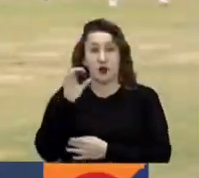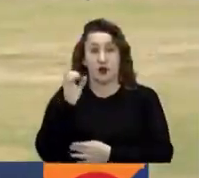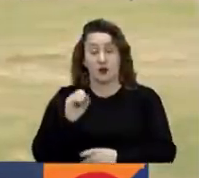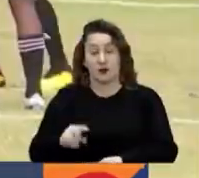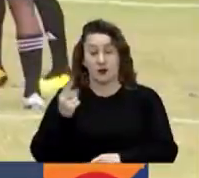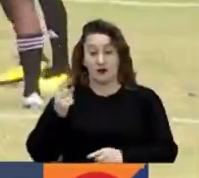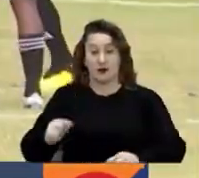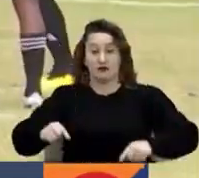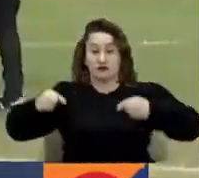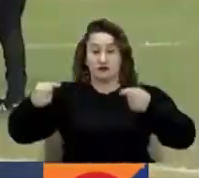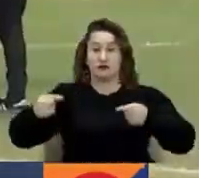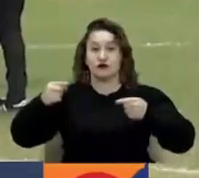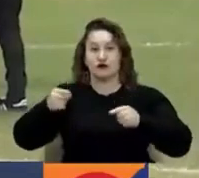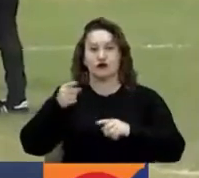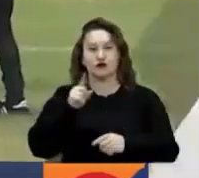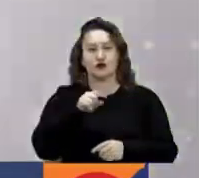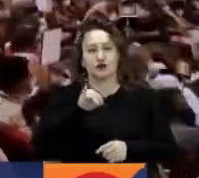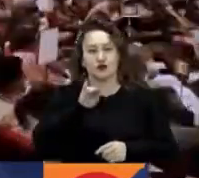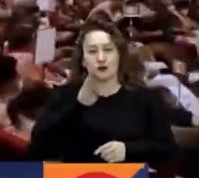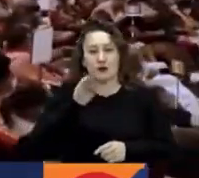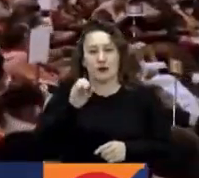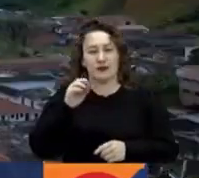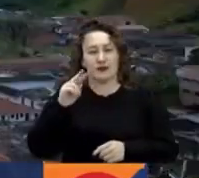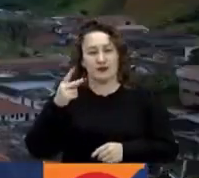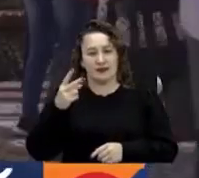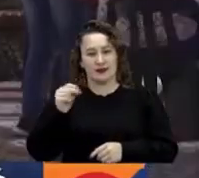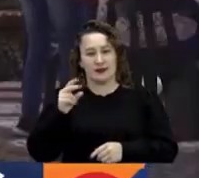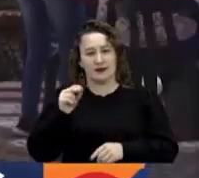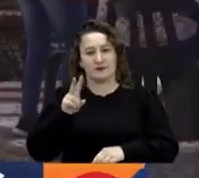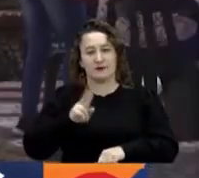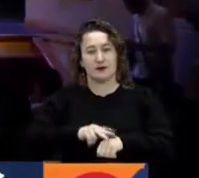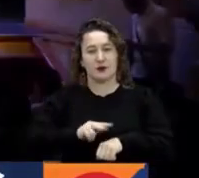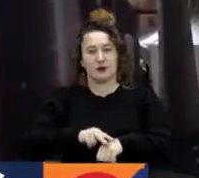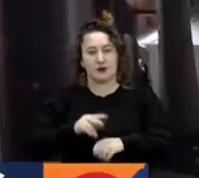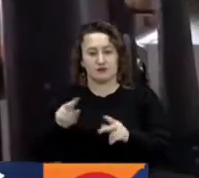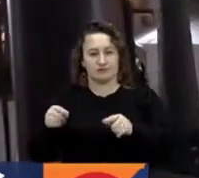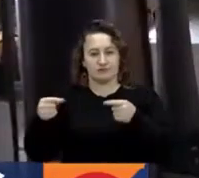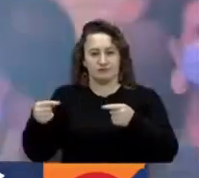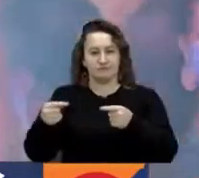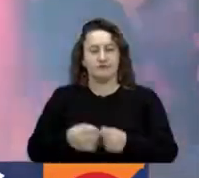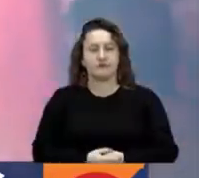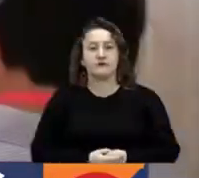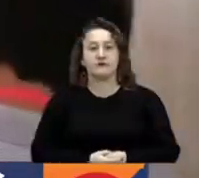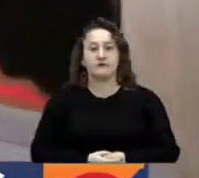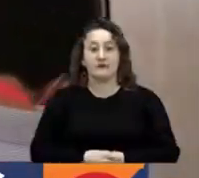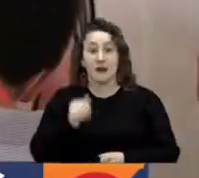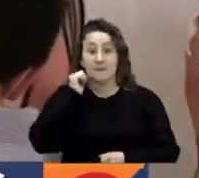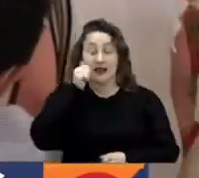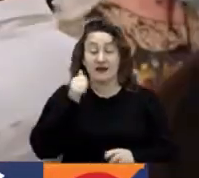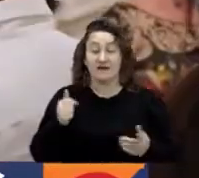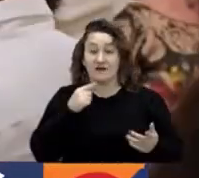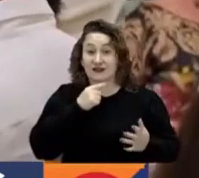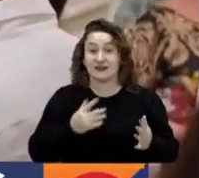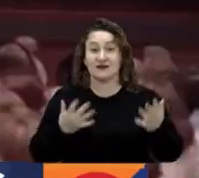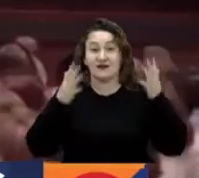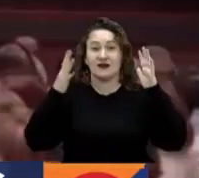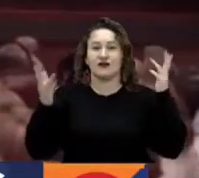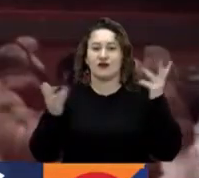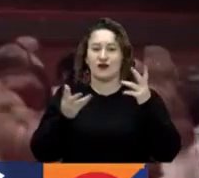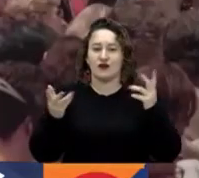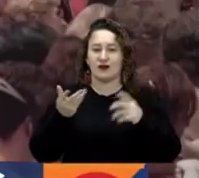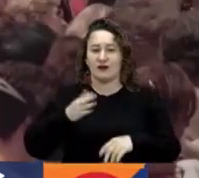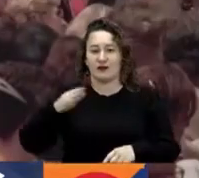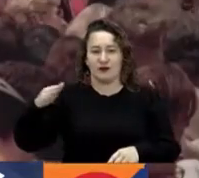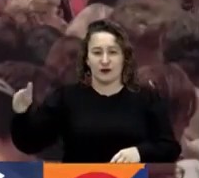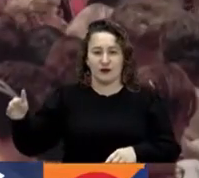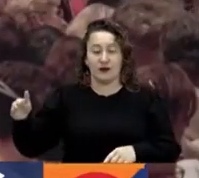del Sudamericano Sub-20 contra Paraguay. En cultura, mañana arranca el Live Festival en Jericó, Antioquia. Les